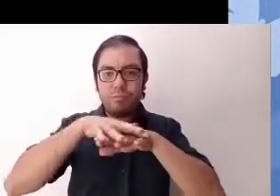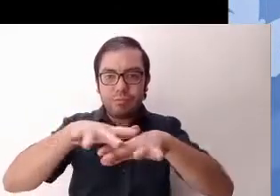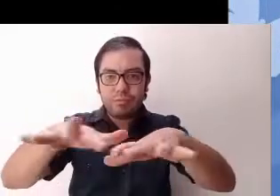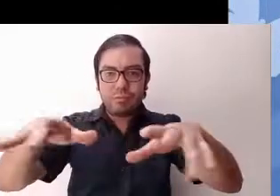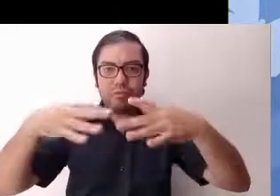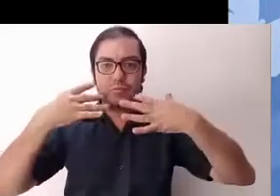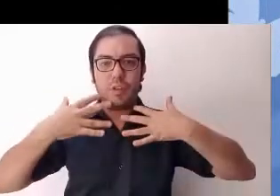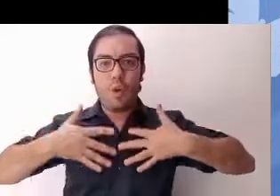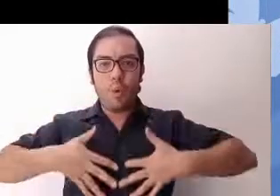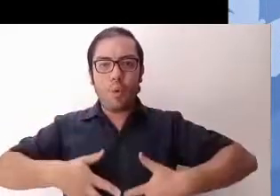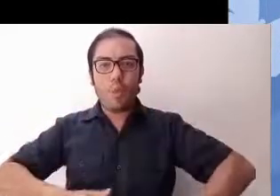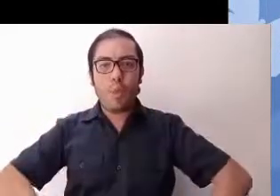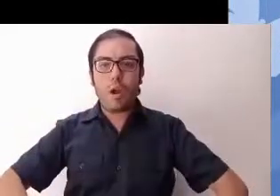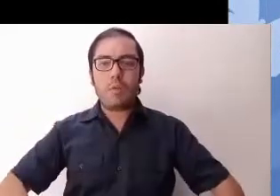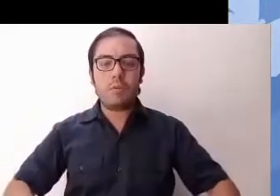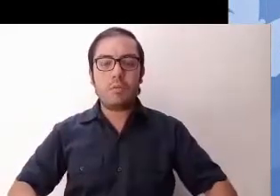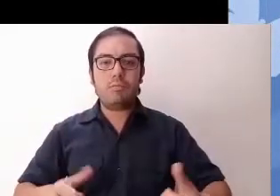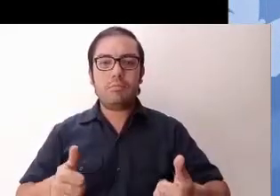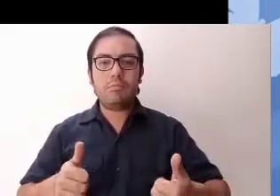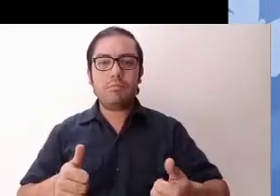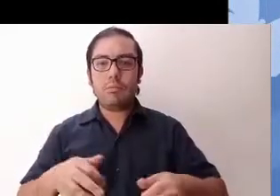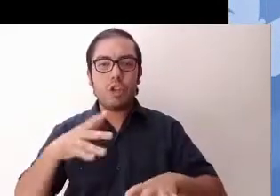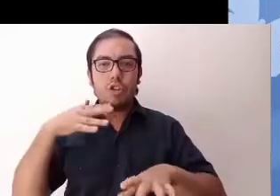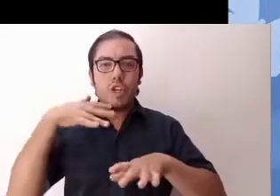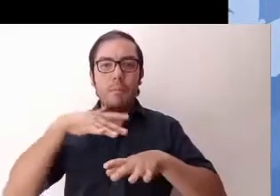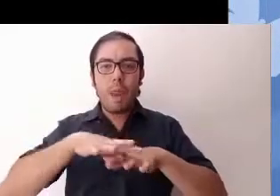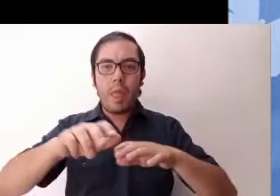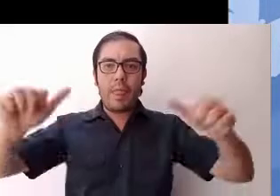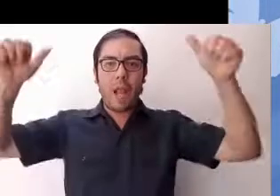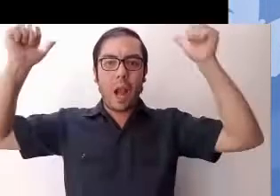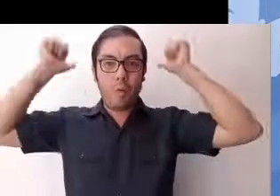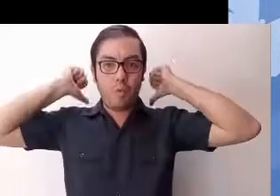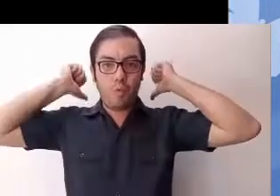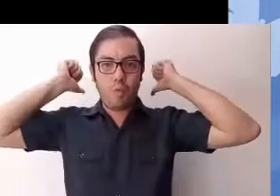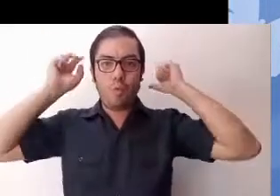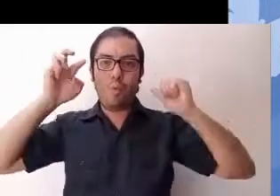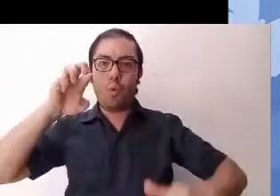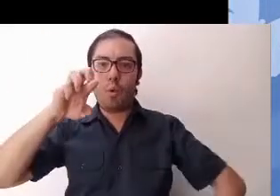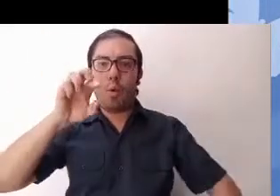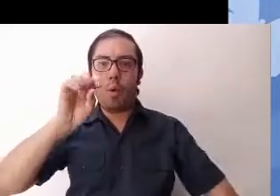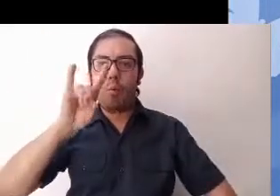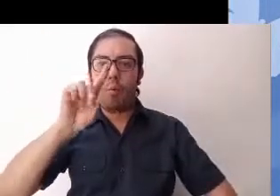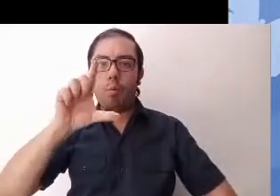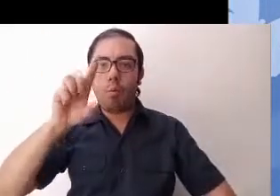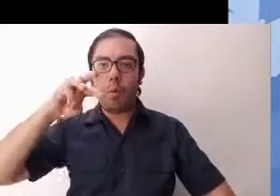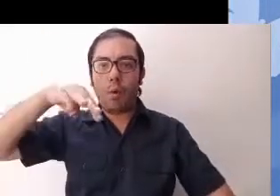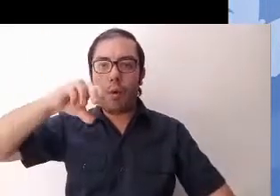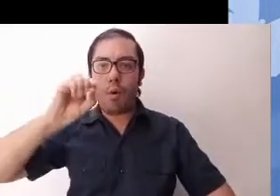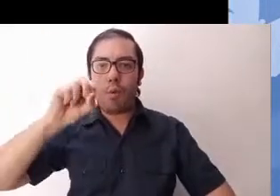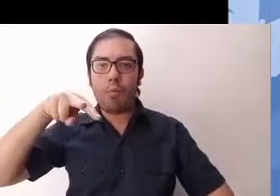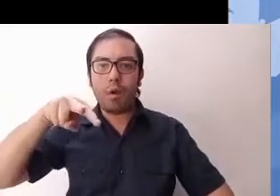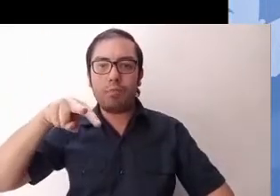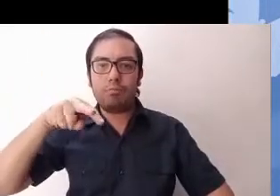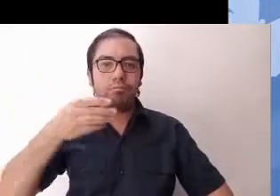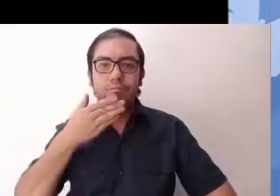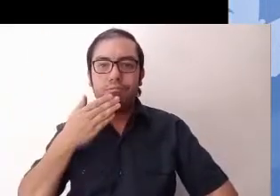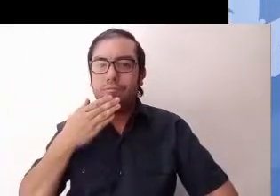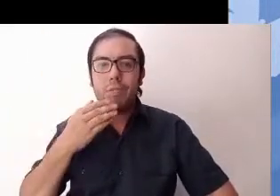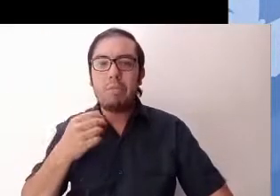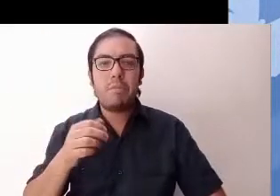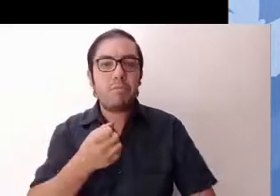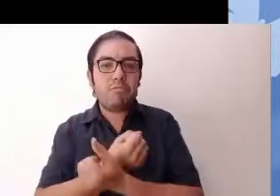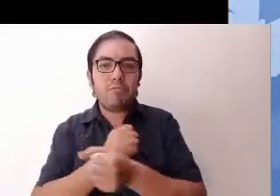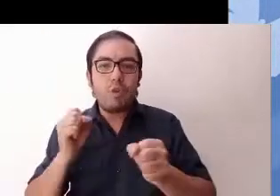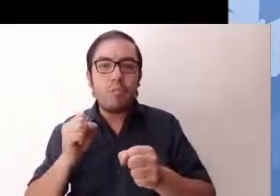si no manda sangre al pulmón, el pulmón, aunque esté funcionando, no va a estar oxigenando. Por lo tanto, el tejido del